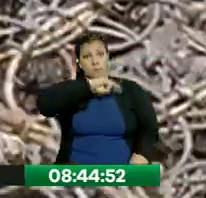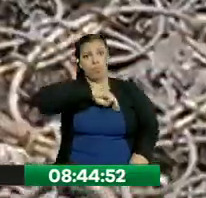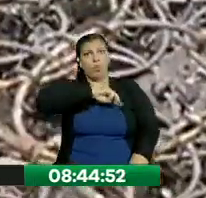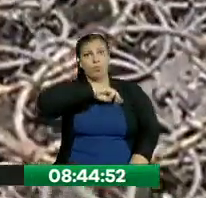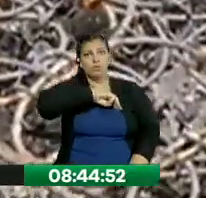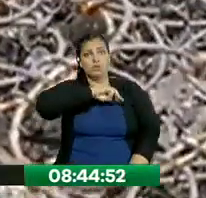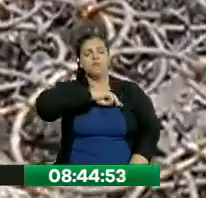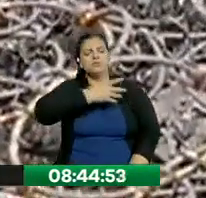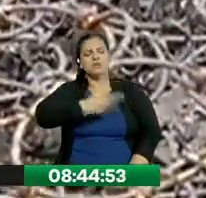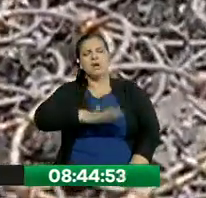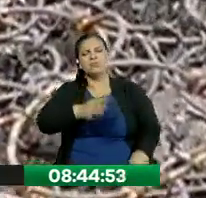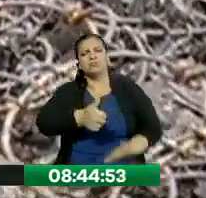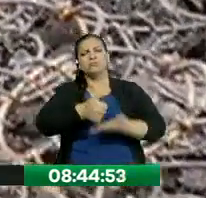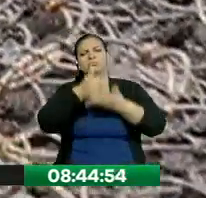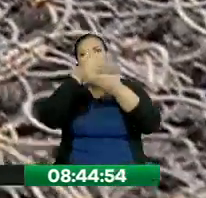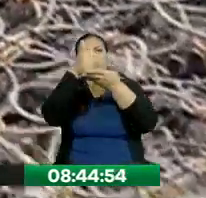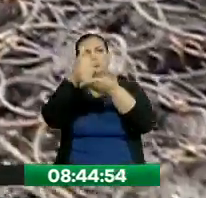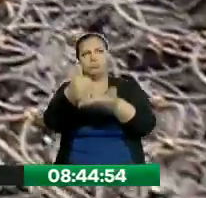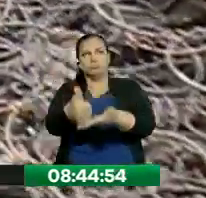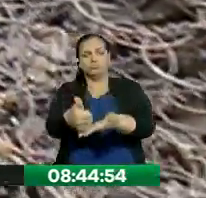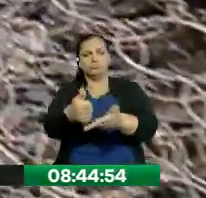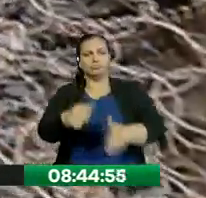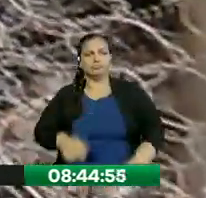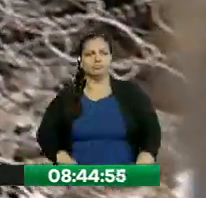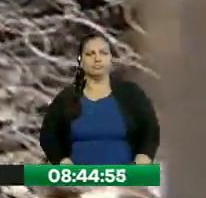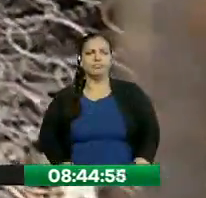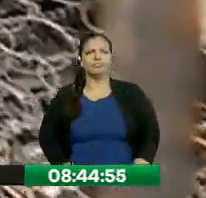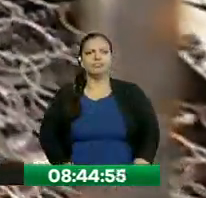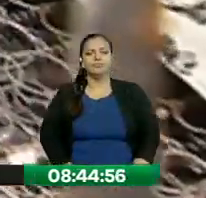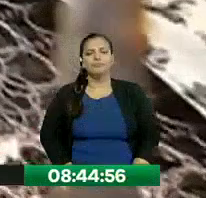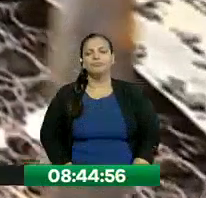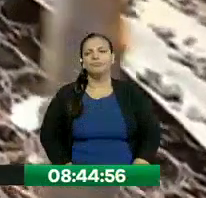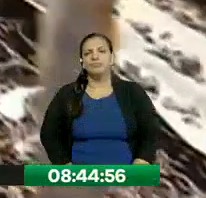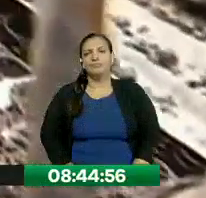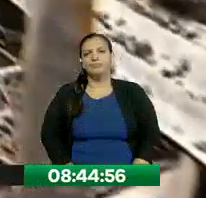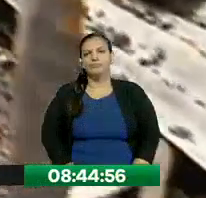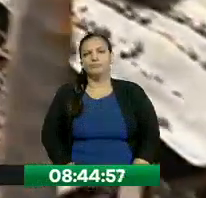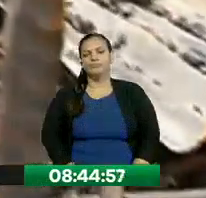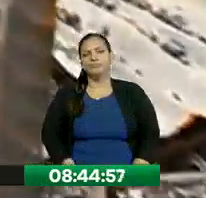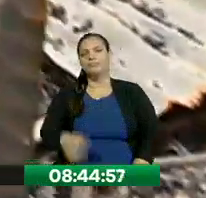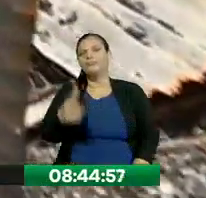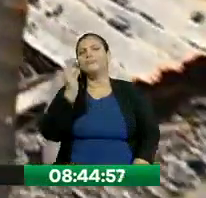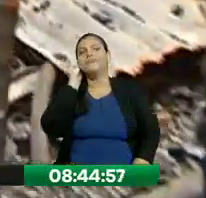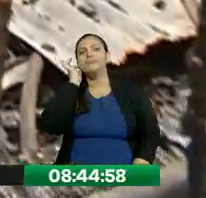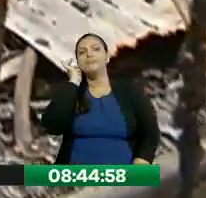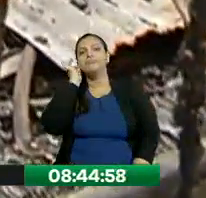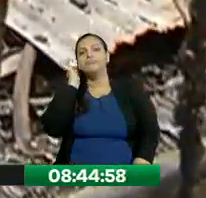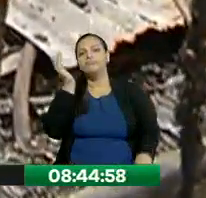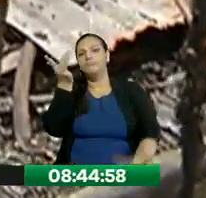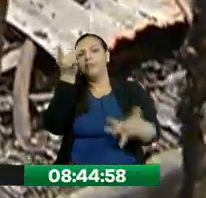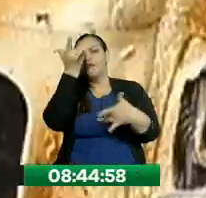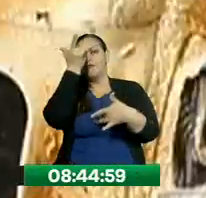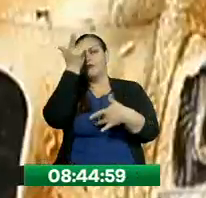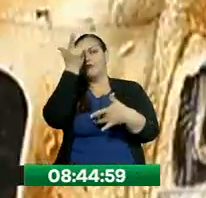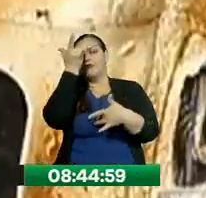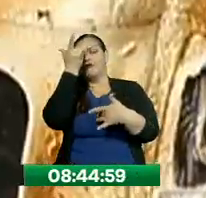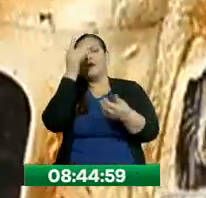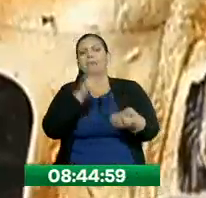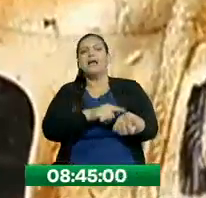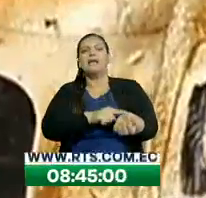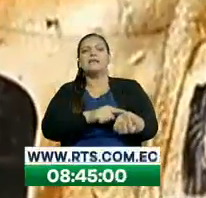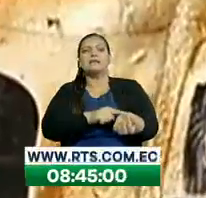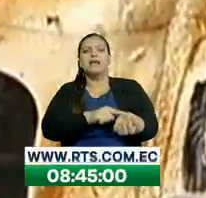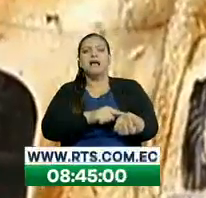necesidad. Sin embargo, ella se encuentra luchando por su salud. Los medicamentos que le permiten enfrentar la diabetes también